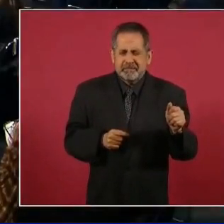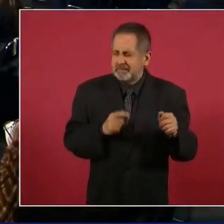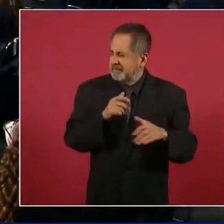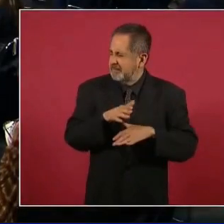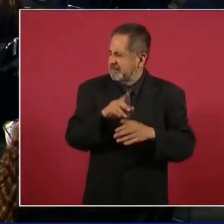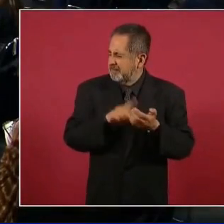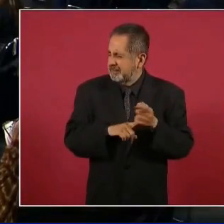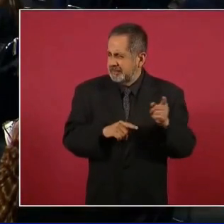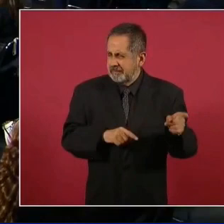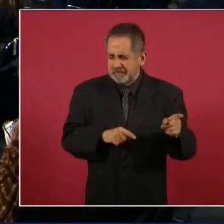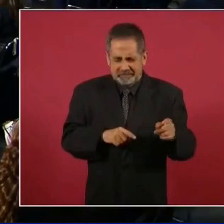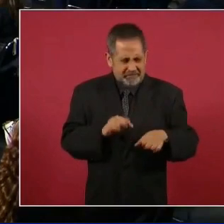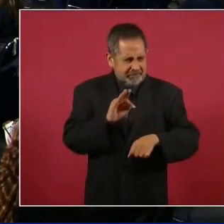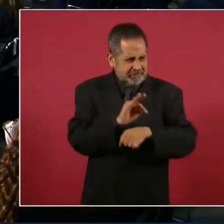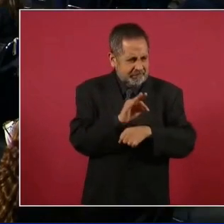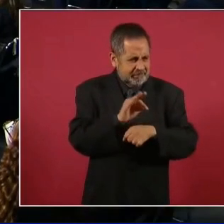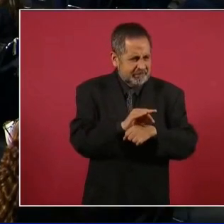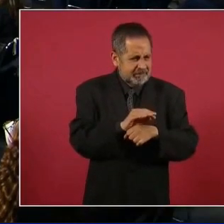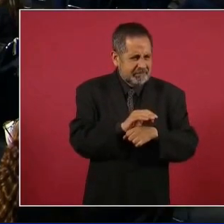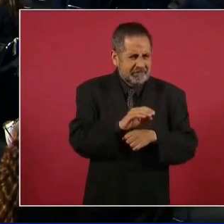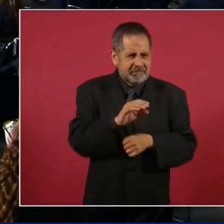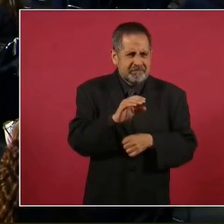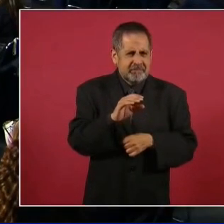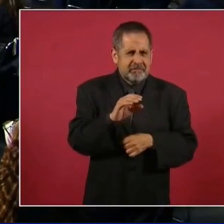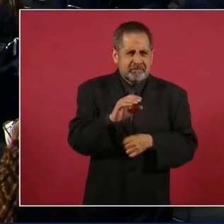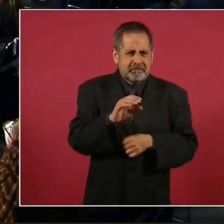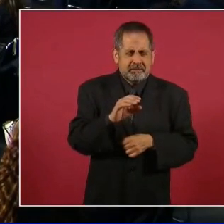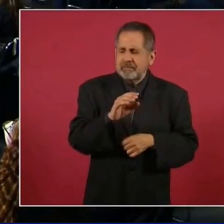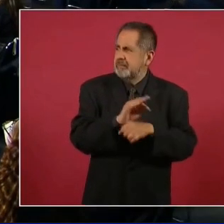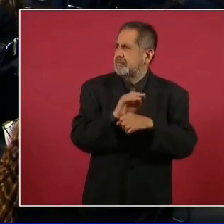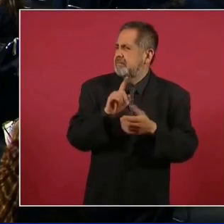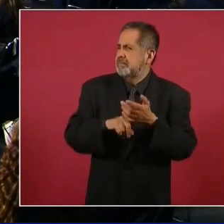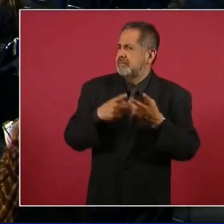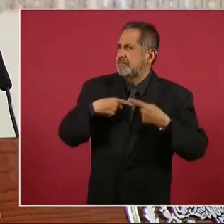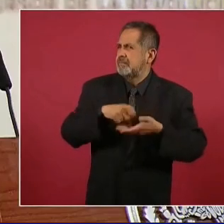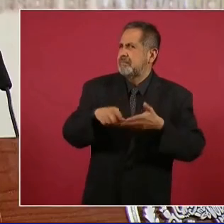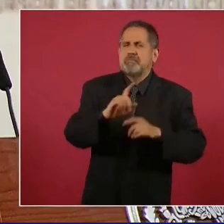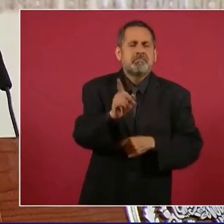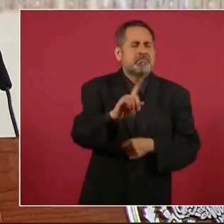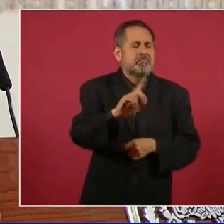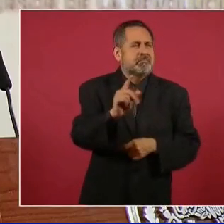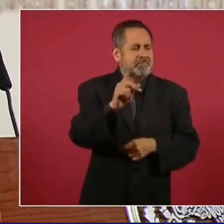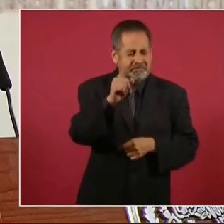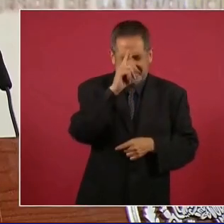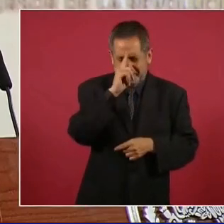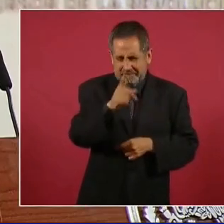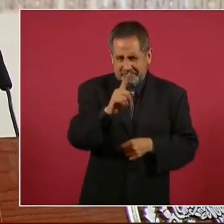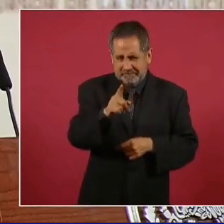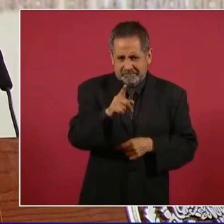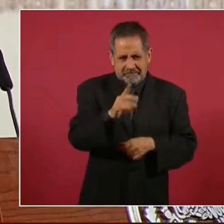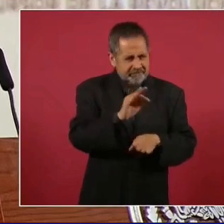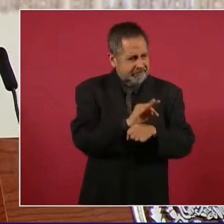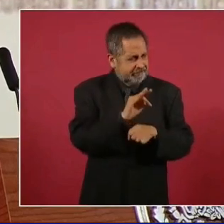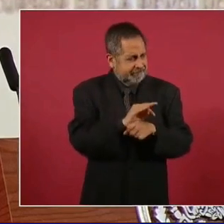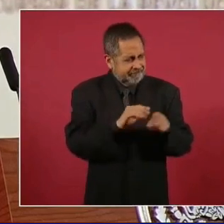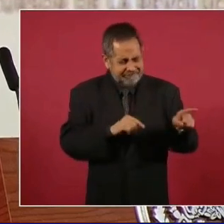tiene que ver con la defensa de los consumidores, no, con la defensa de los